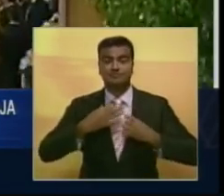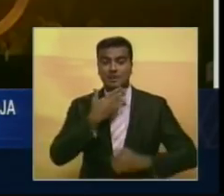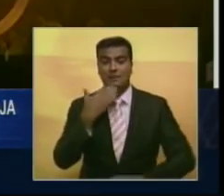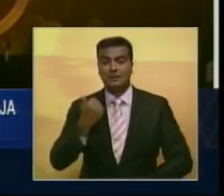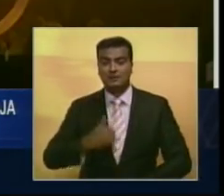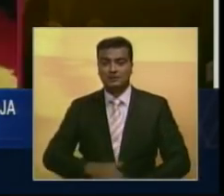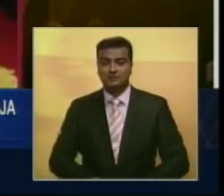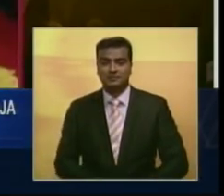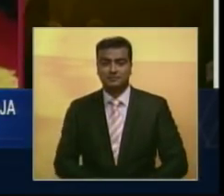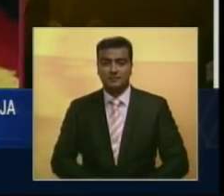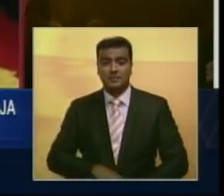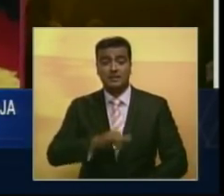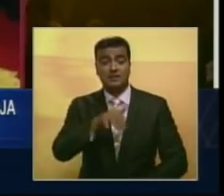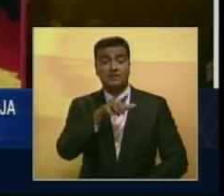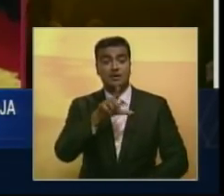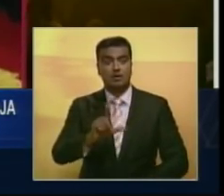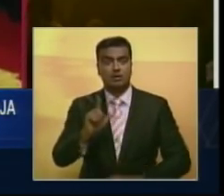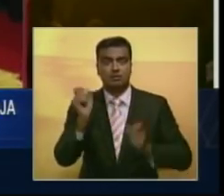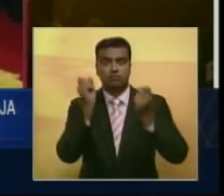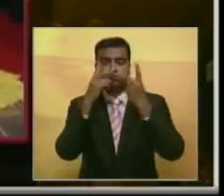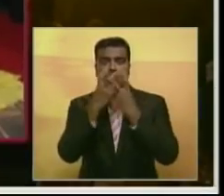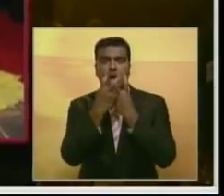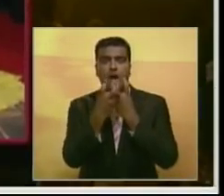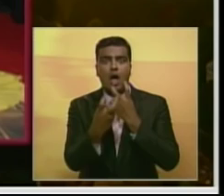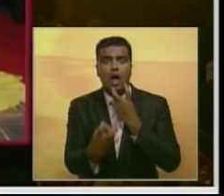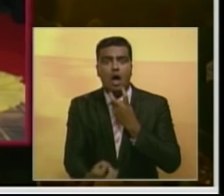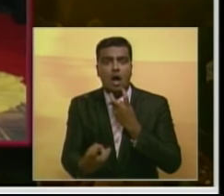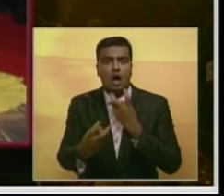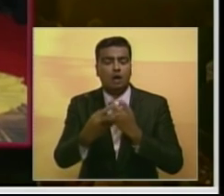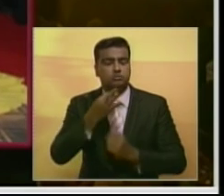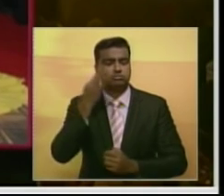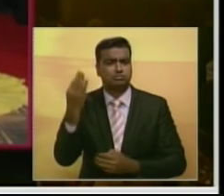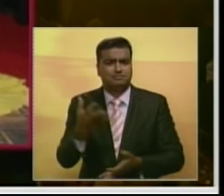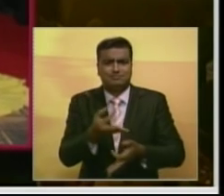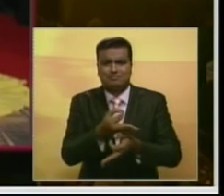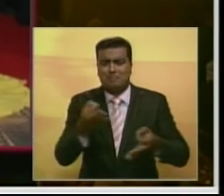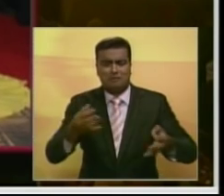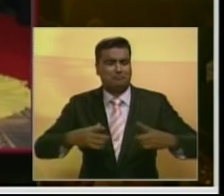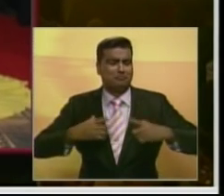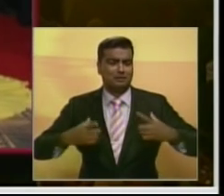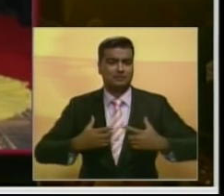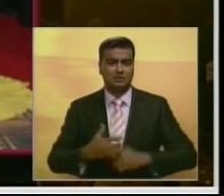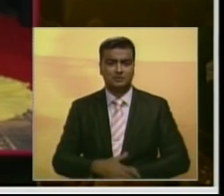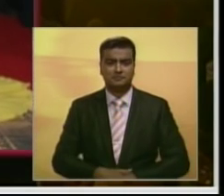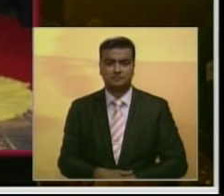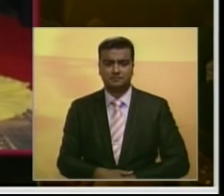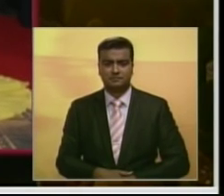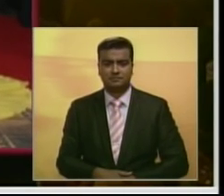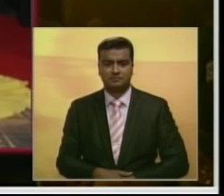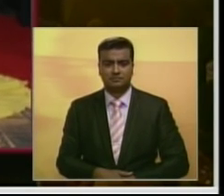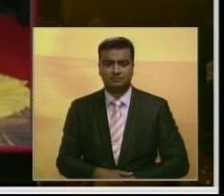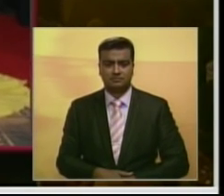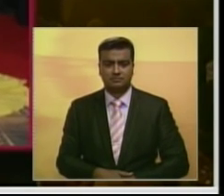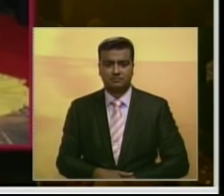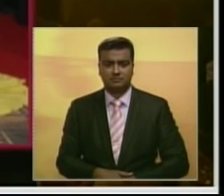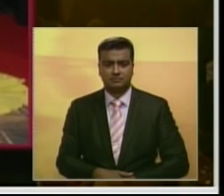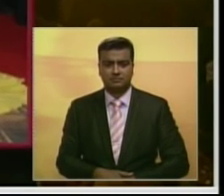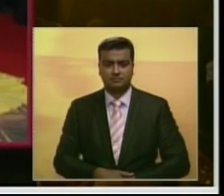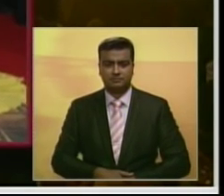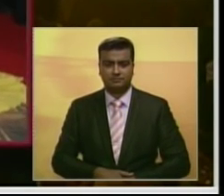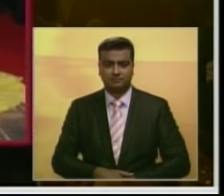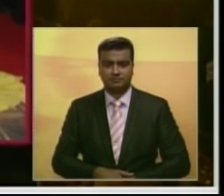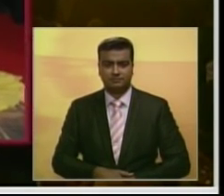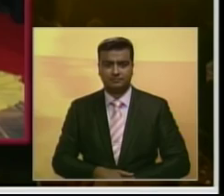looks. Jennifer López se robó las miradas desde muy temprano con un elegante vestido amarillo con capa, más tapado de